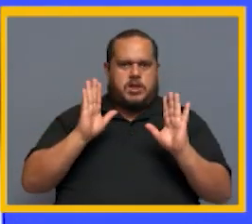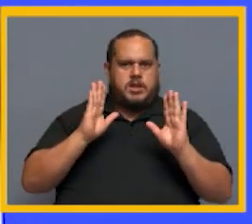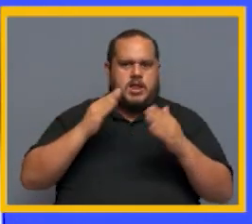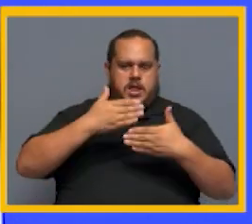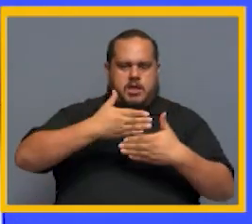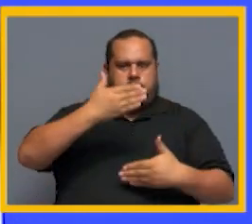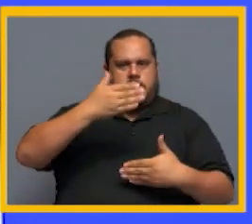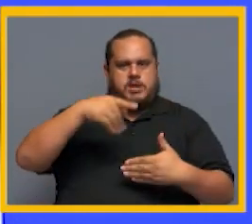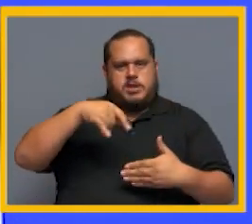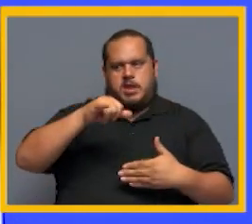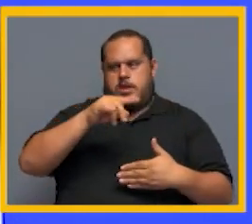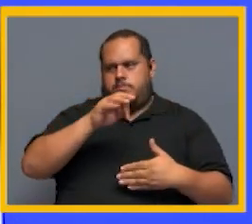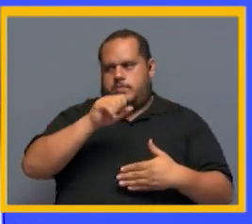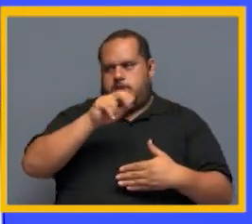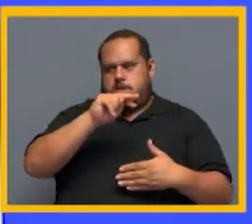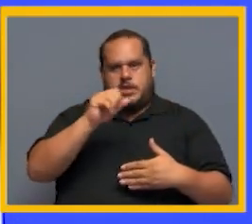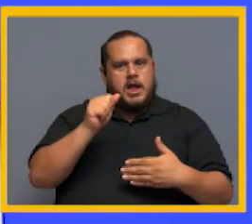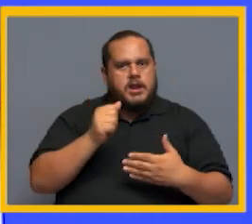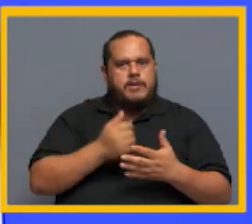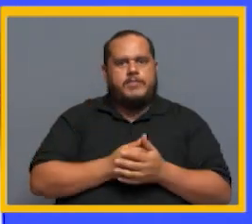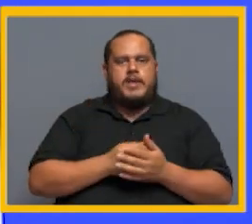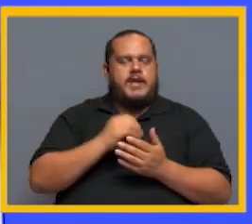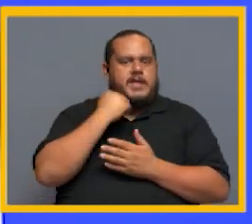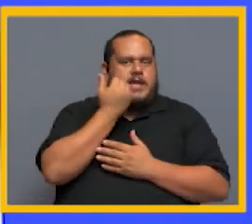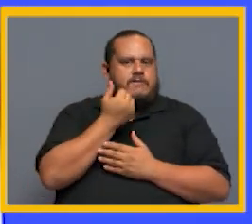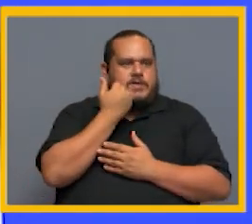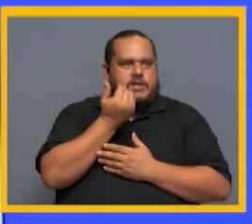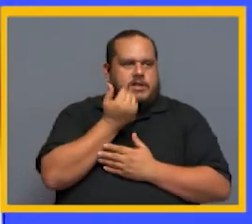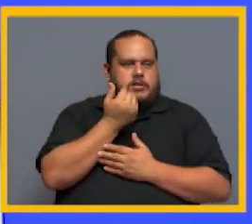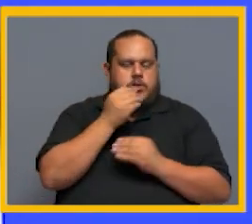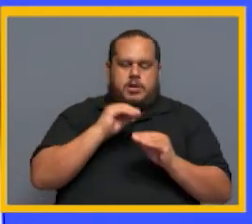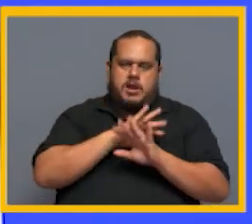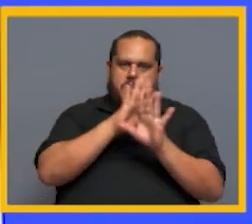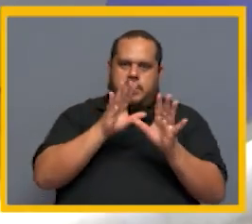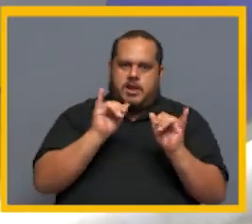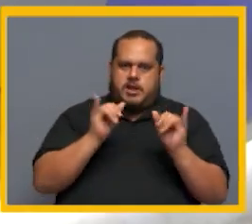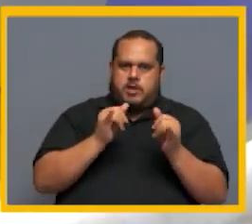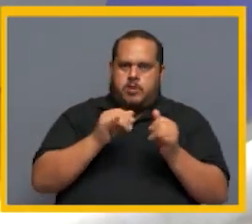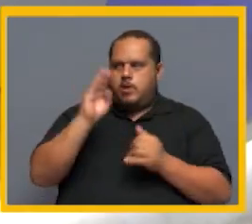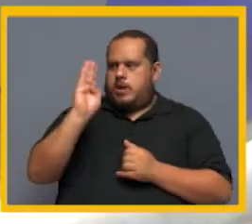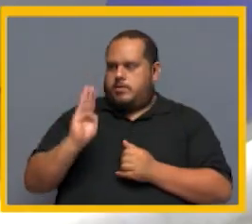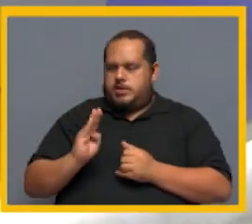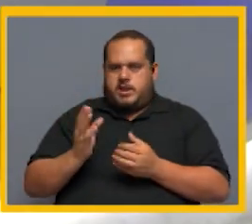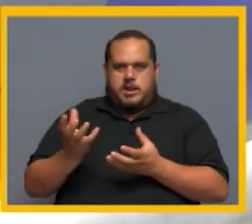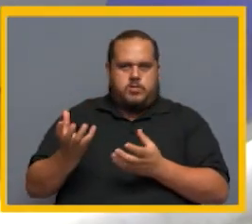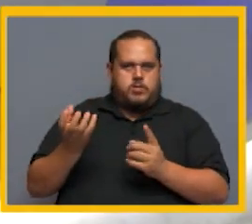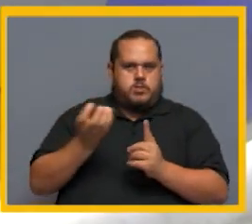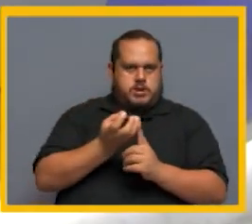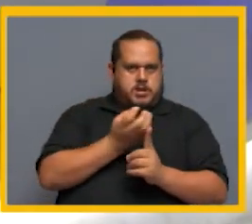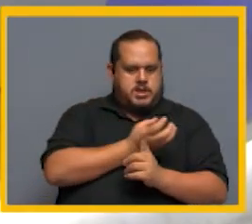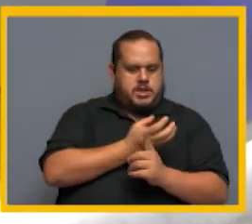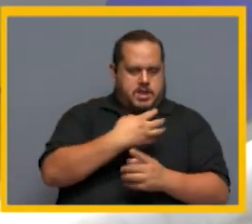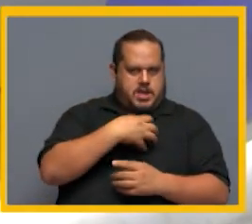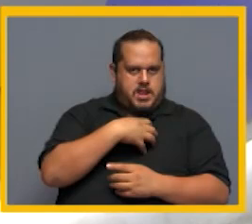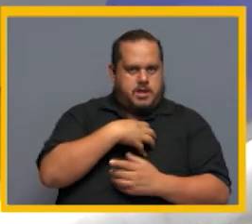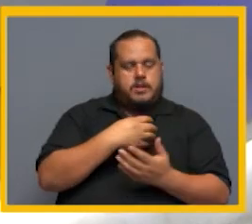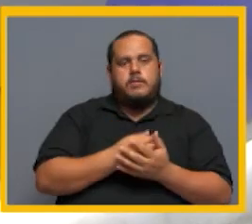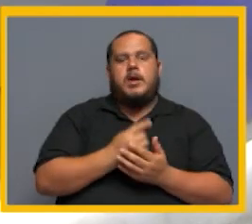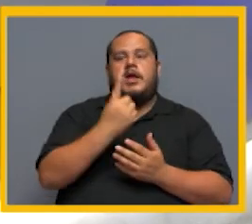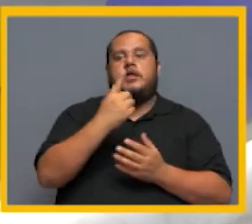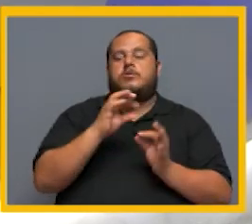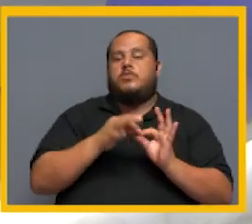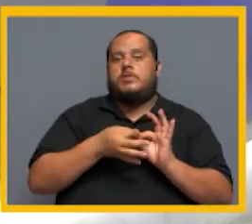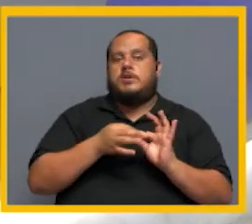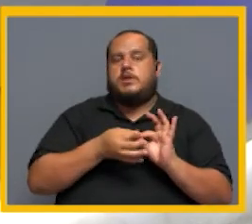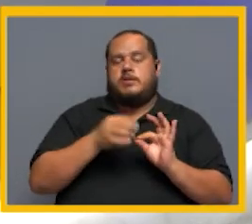Pitana. Que más bien facilitó la claridad del juego al brasileño que la agarra, que la toma. Por eso les digo, es una